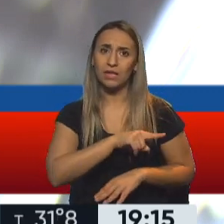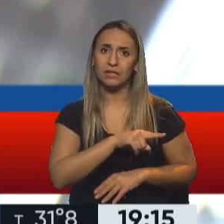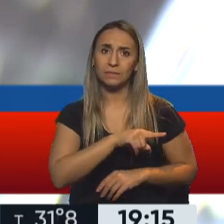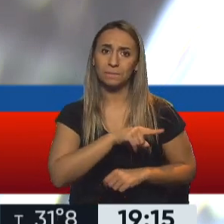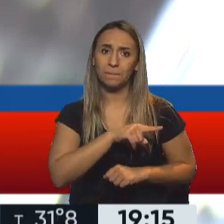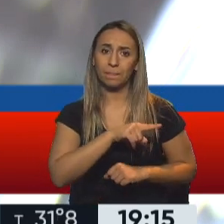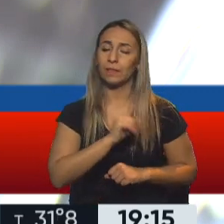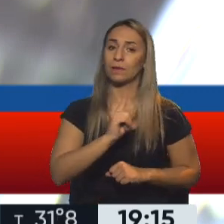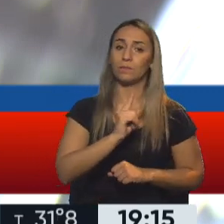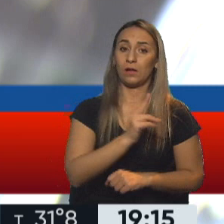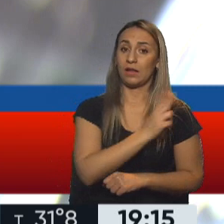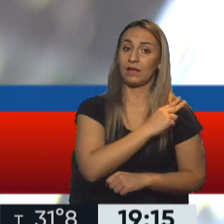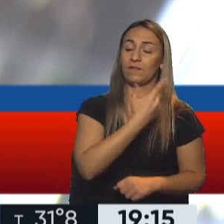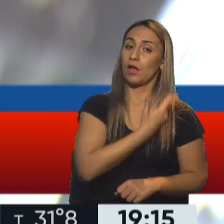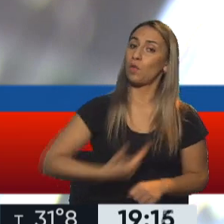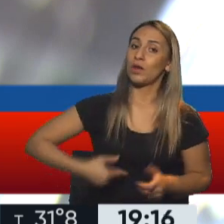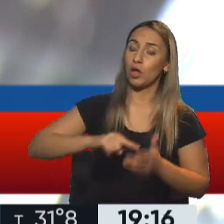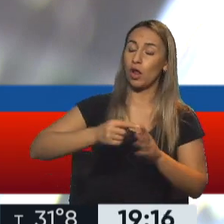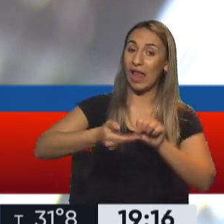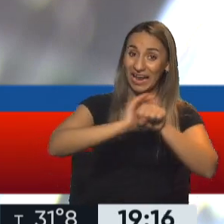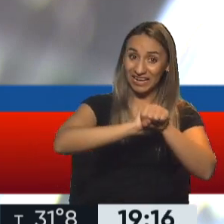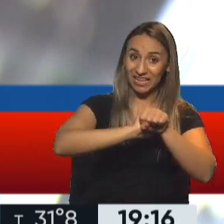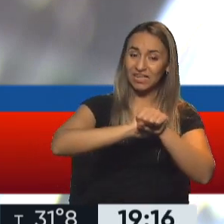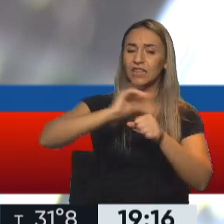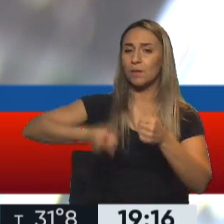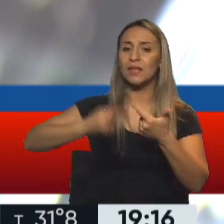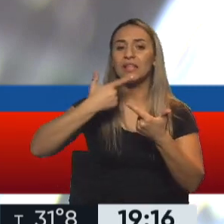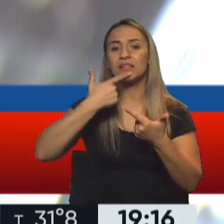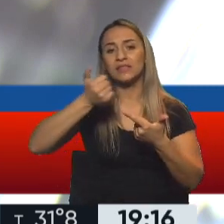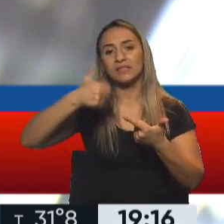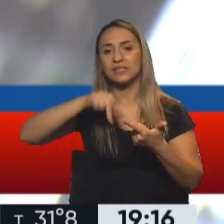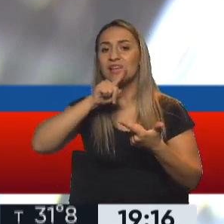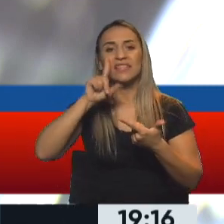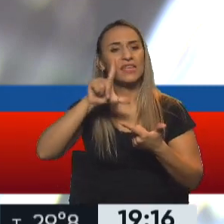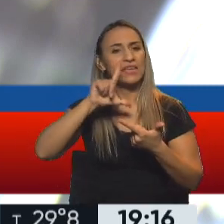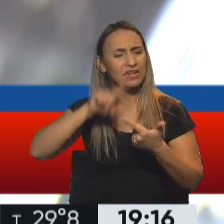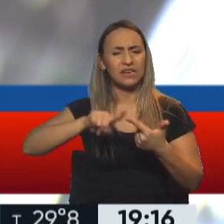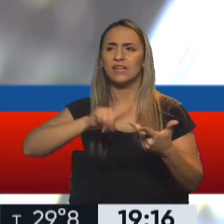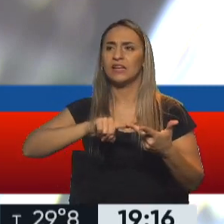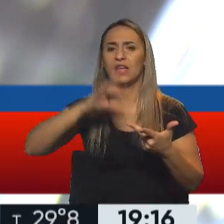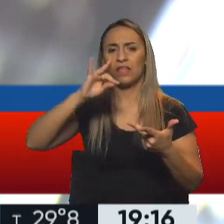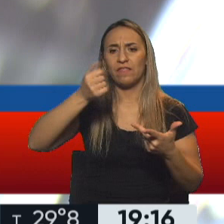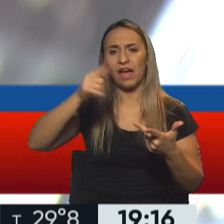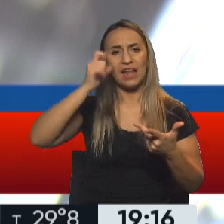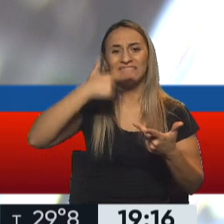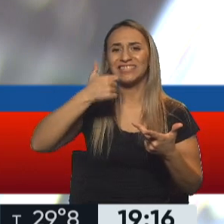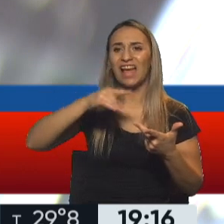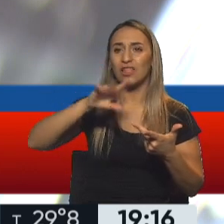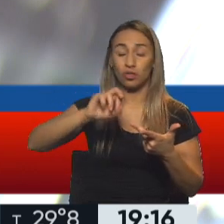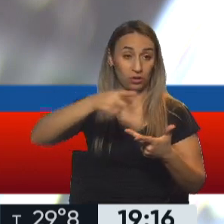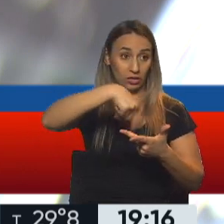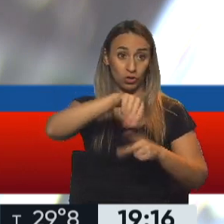el jefe de gobierno de la ciudad, Larreta, pasando por Santilli y D'Alessandro, en tanto son los responsables del área,